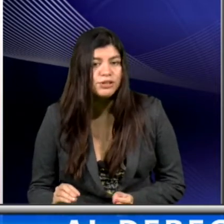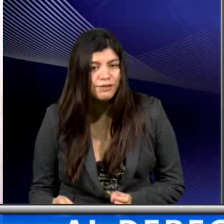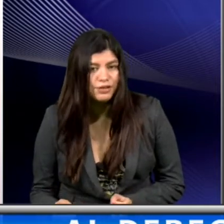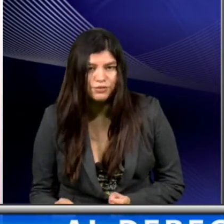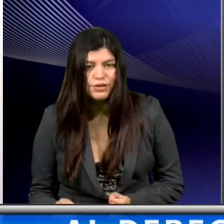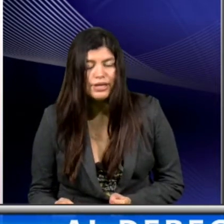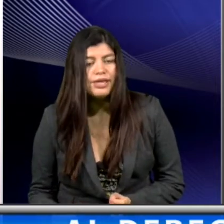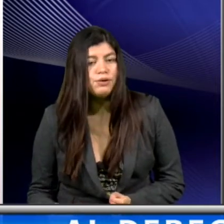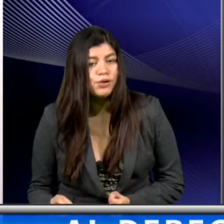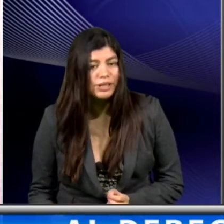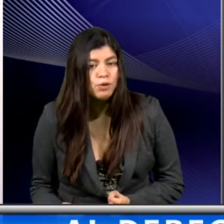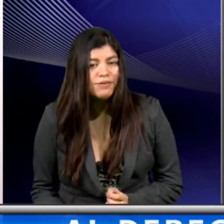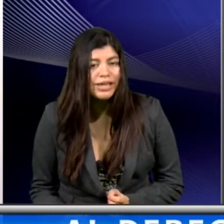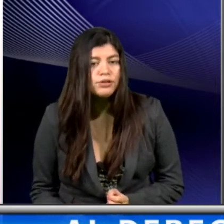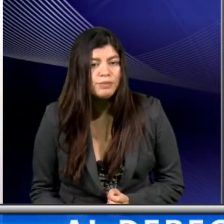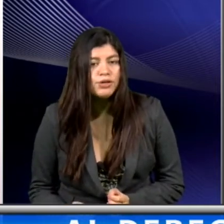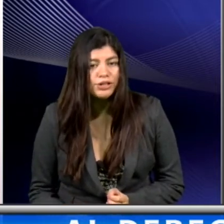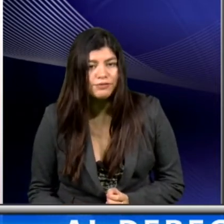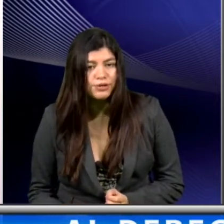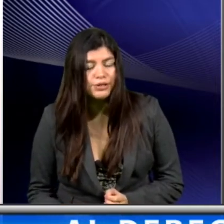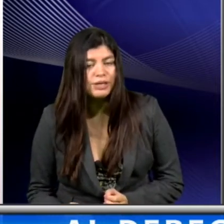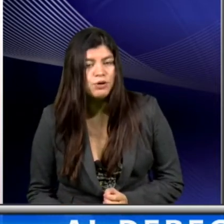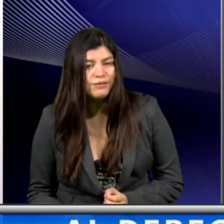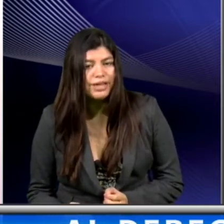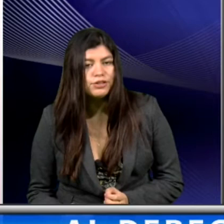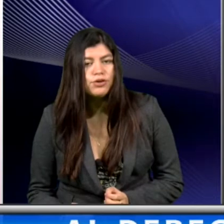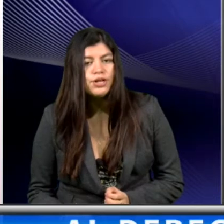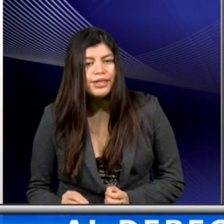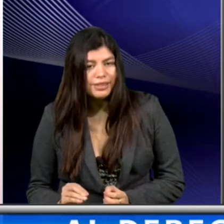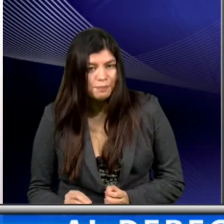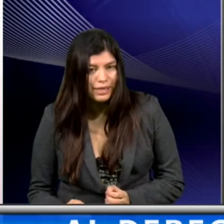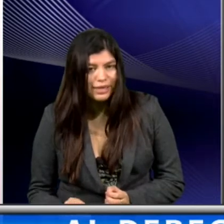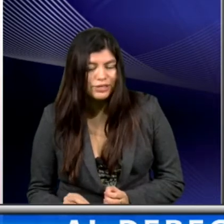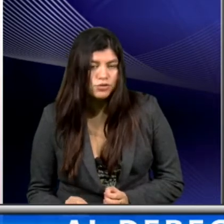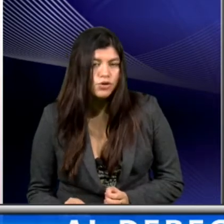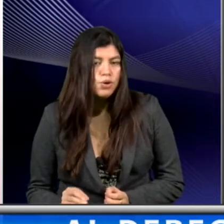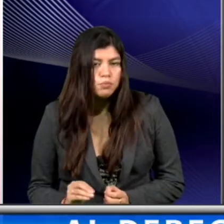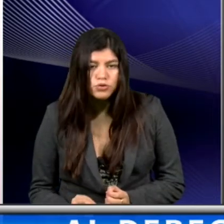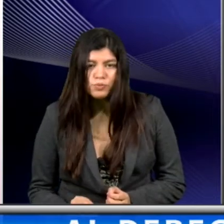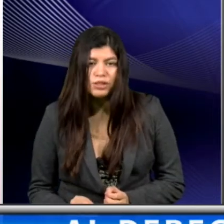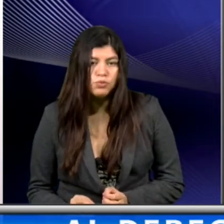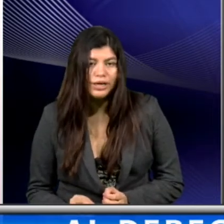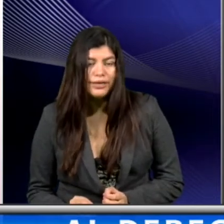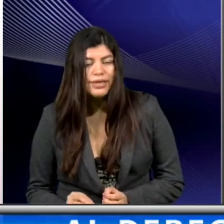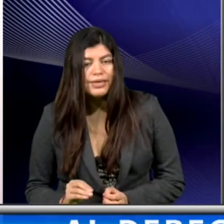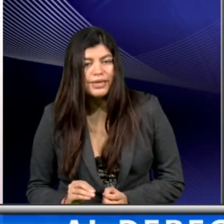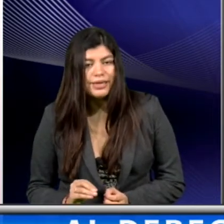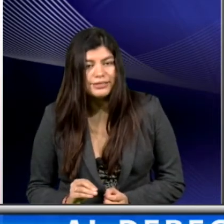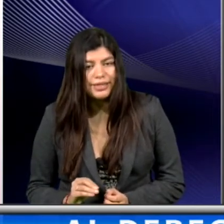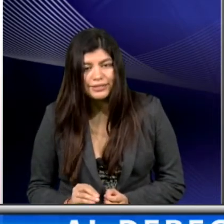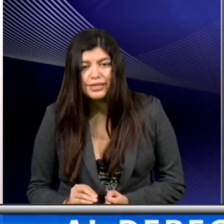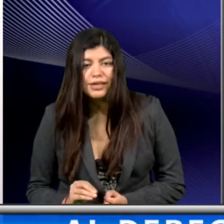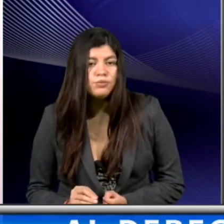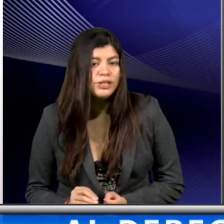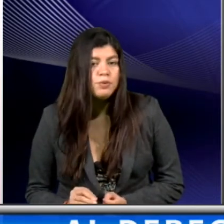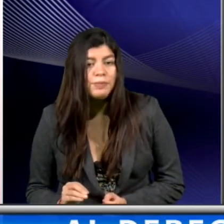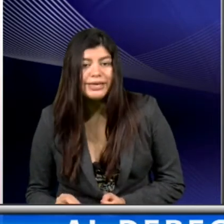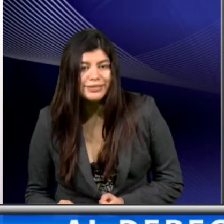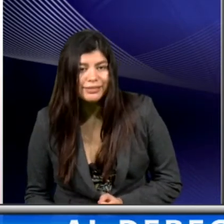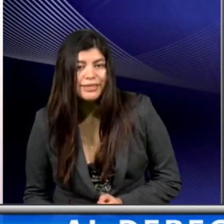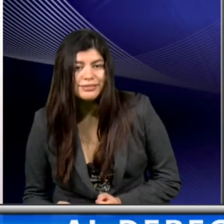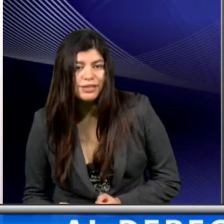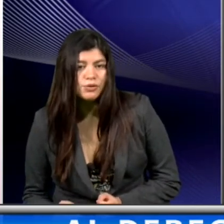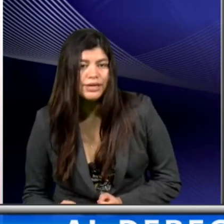de microtráfico. Y cuando estamos hablando de microtráfico, estamos hablando de penas que son mucho más duras, que si existe algún tipo